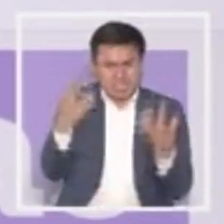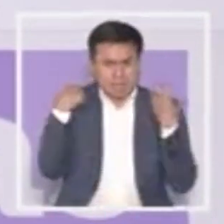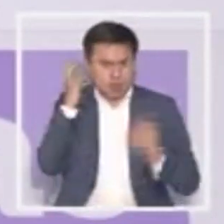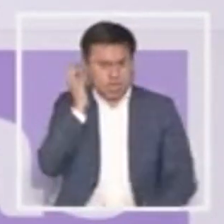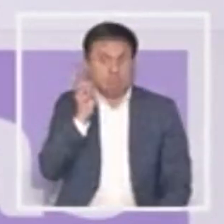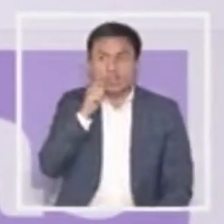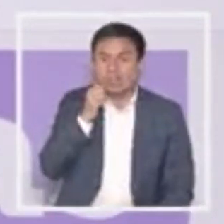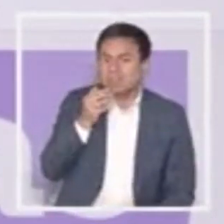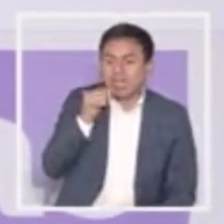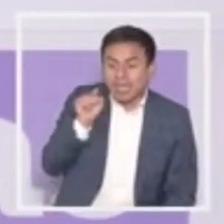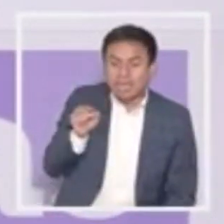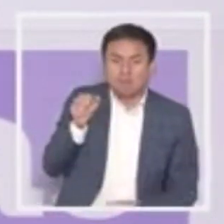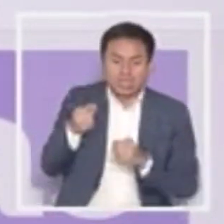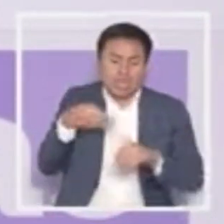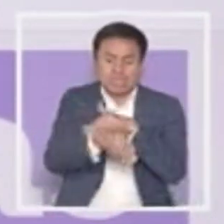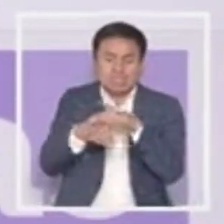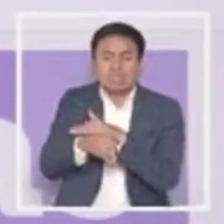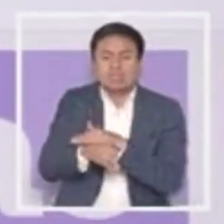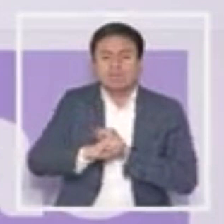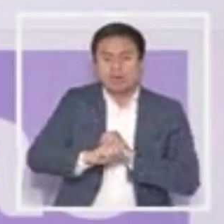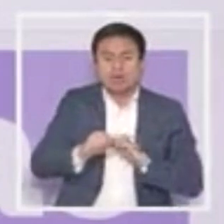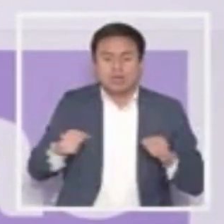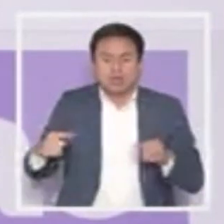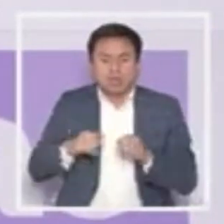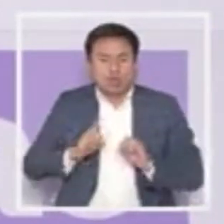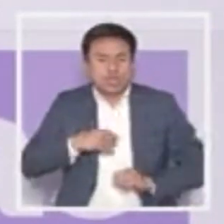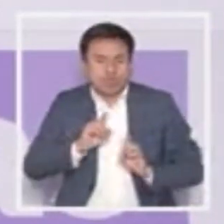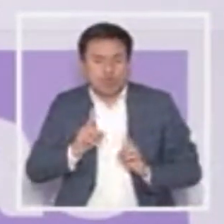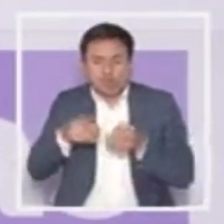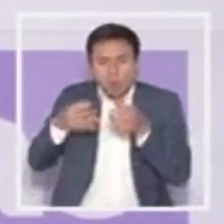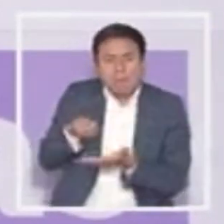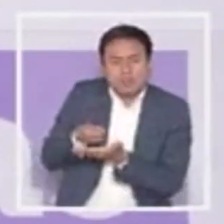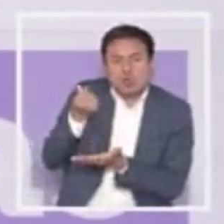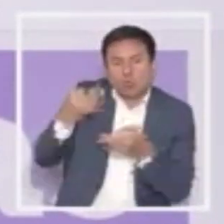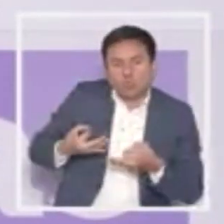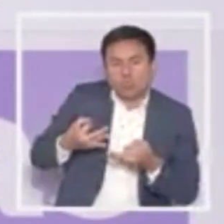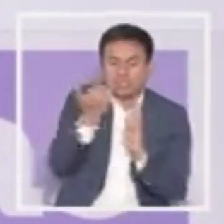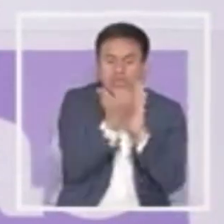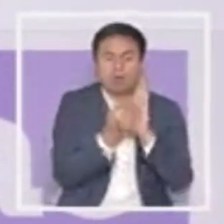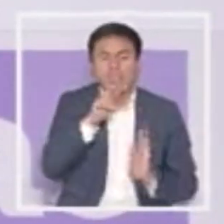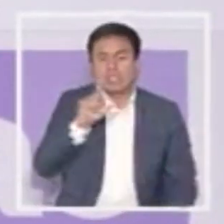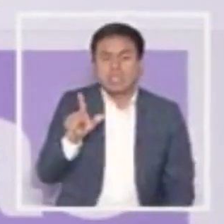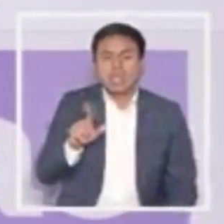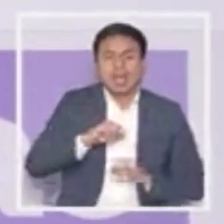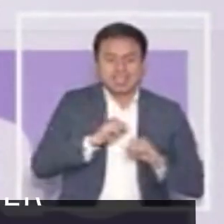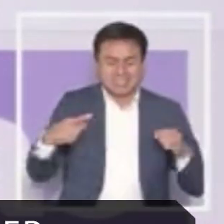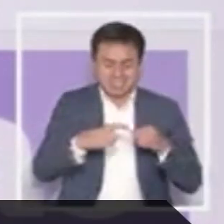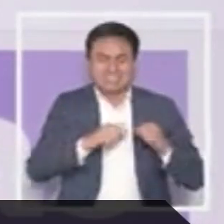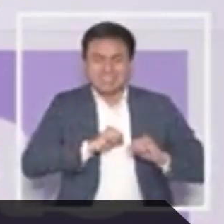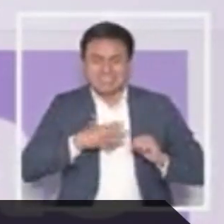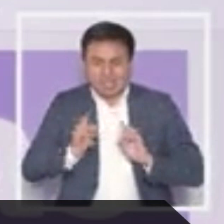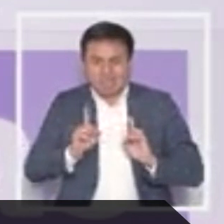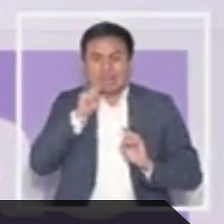en las mujeres, es esencial que éstas puedan acceder a anticonceptivos a precios justos. Por eso, incorporamos un listado de 27 anticonceptivos a la ley de